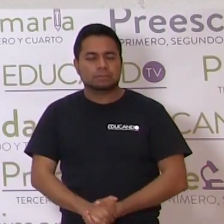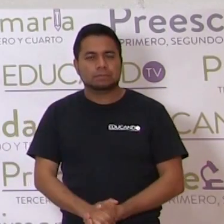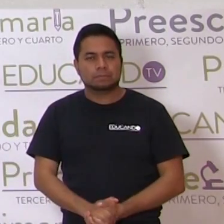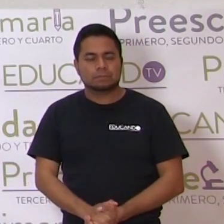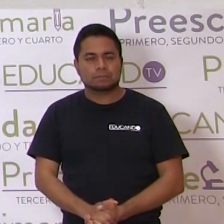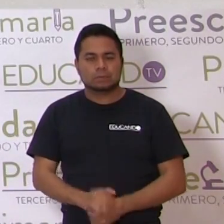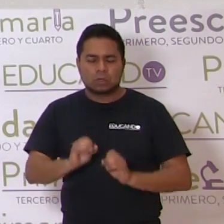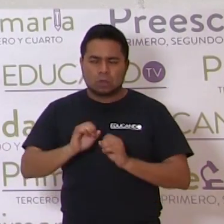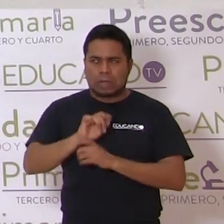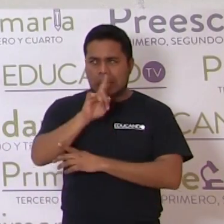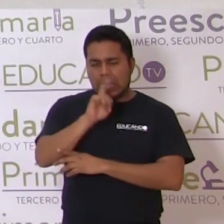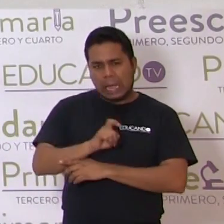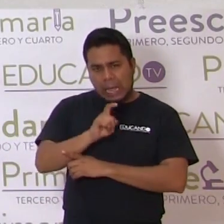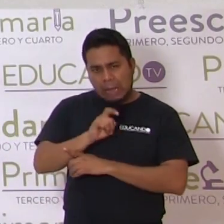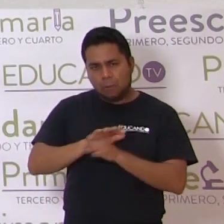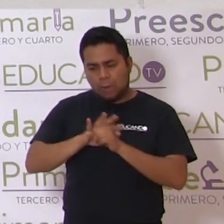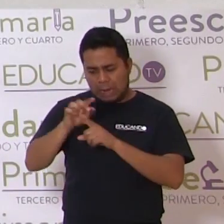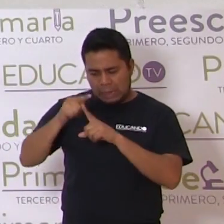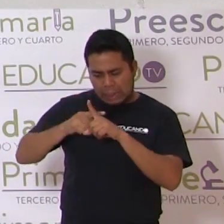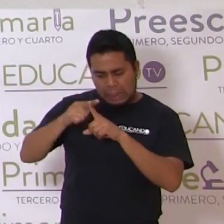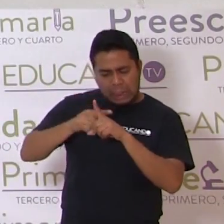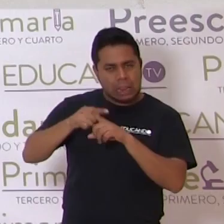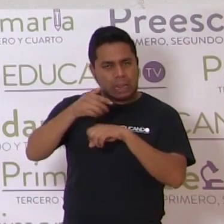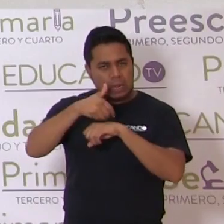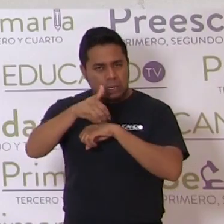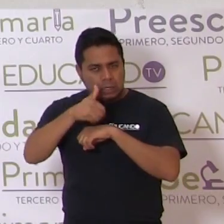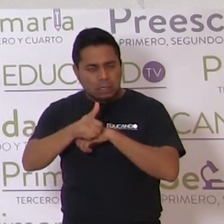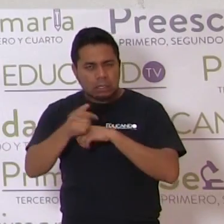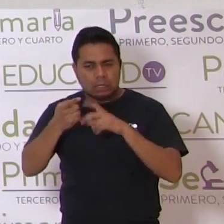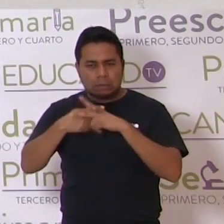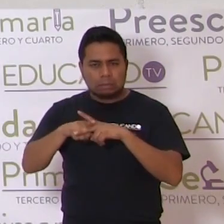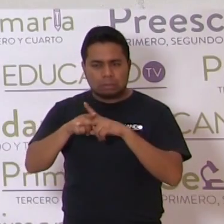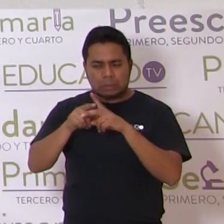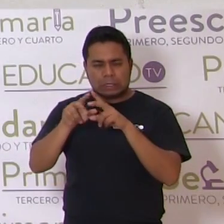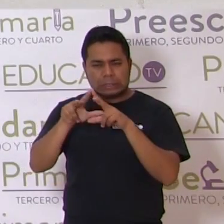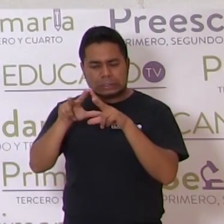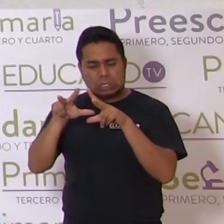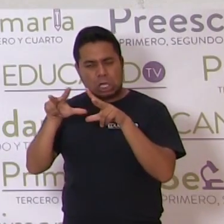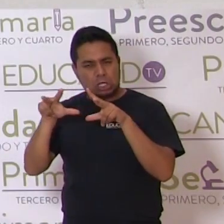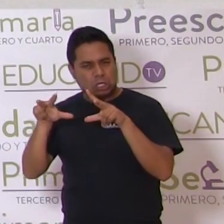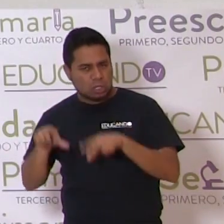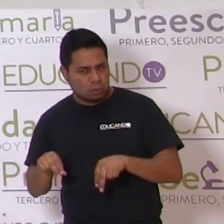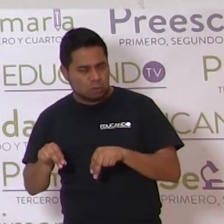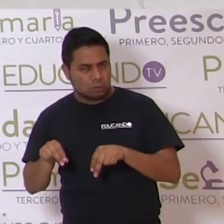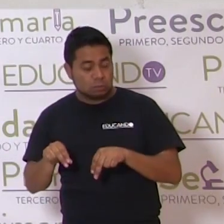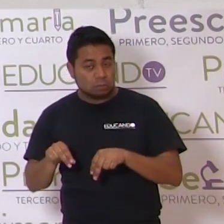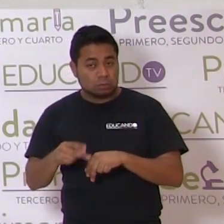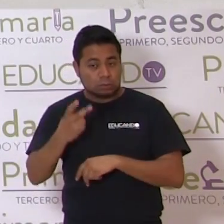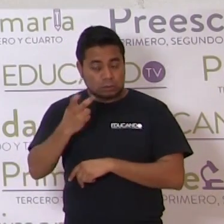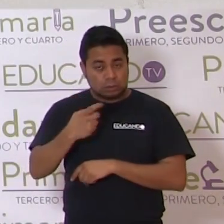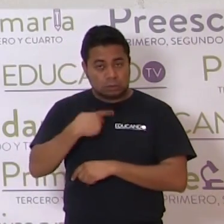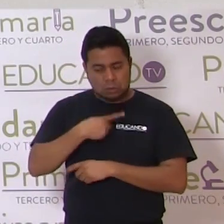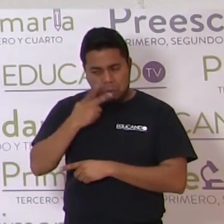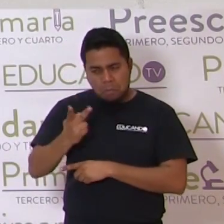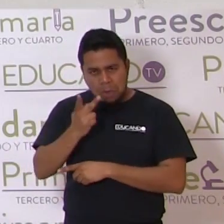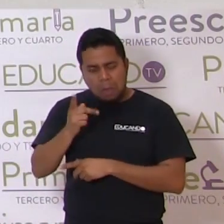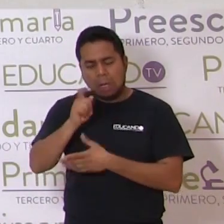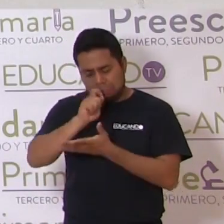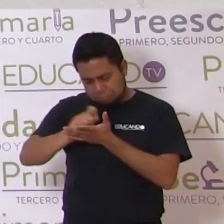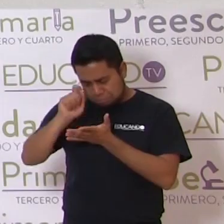El agua a qué temperatura se empieza a congelar. Esas son mis primeras